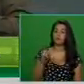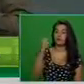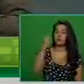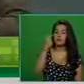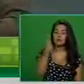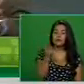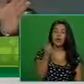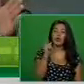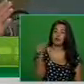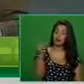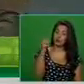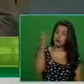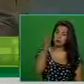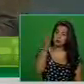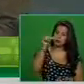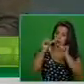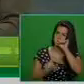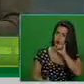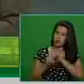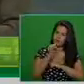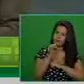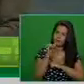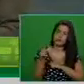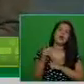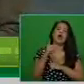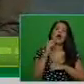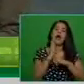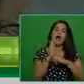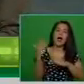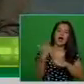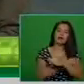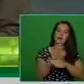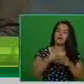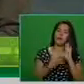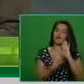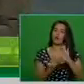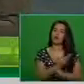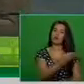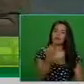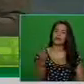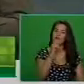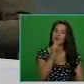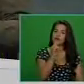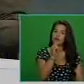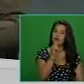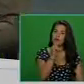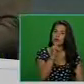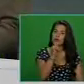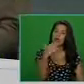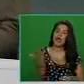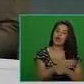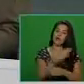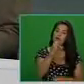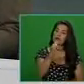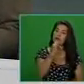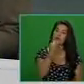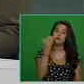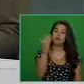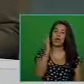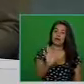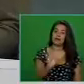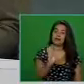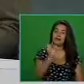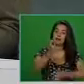esta lectura al inicio de esta entrevista, amigos televidentes, queremos mostrarles este material que da un abreboca a lo que será, estaremos conversando a lo